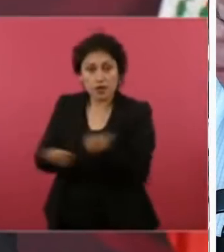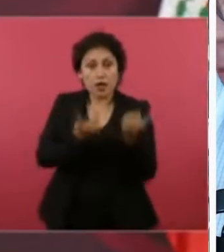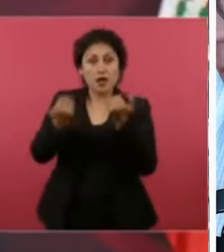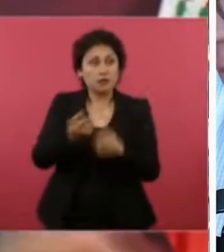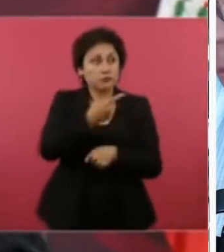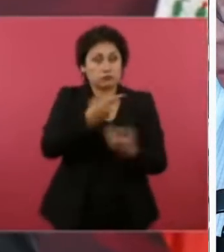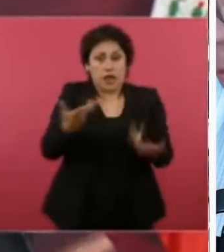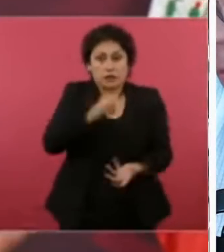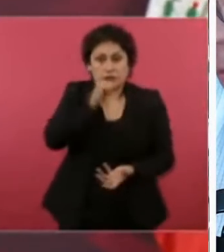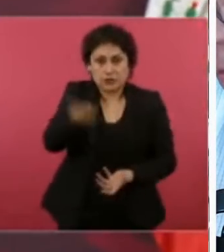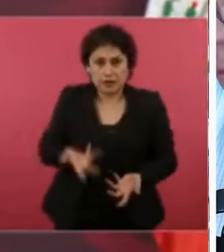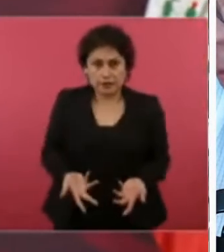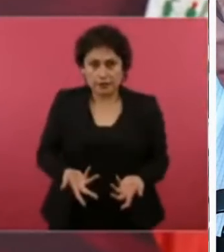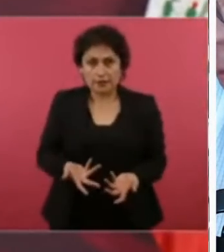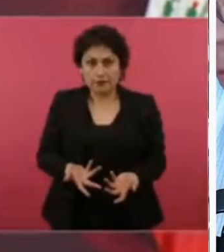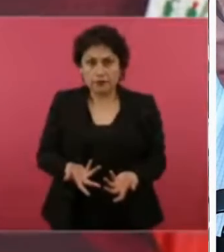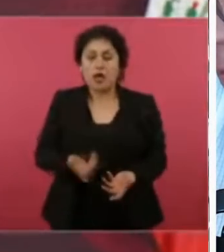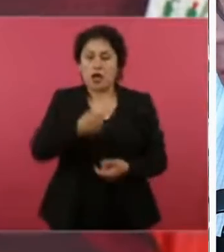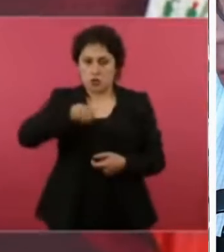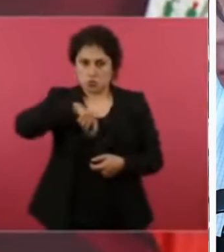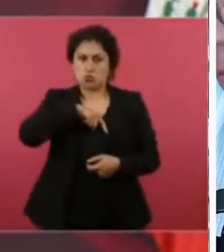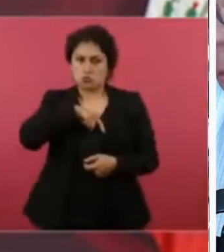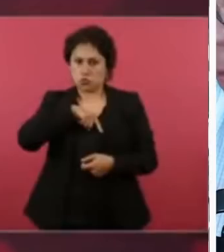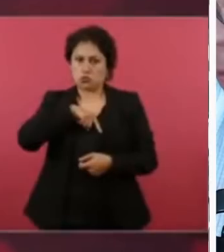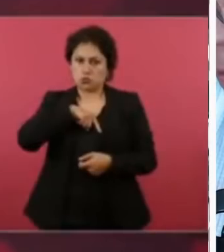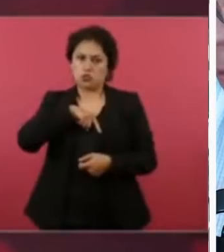O sea, claro que nos afecta a nosotros, pero también ellos.